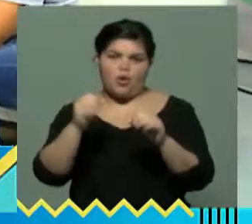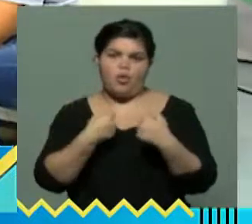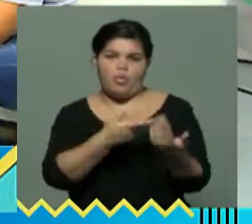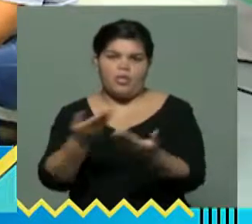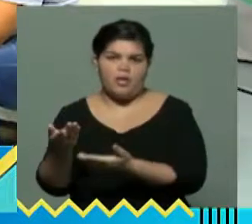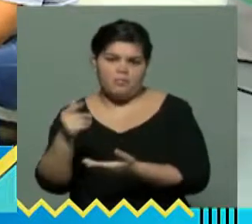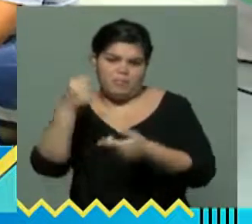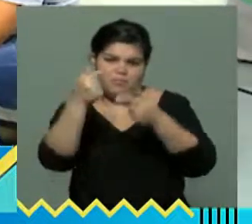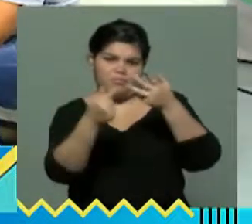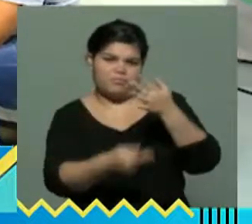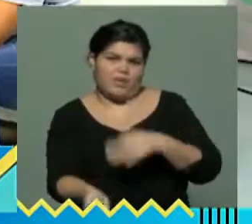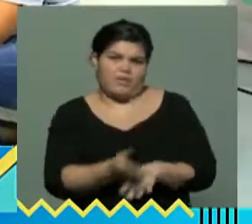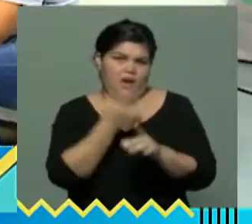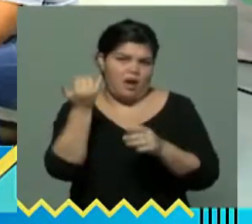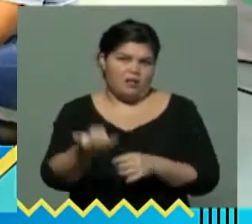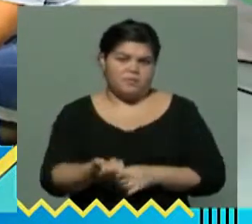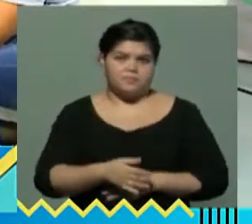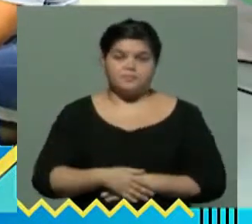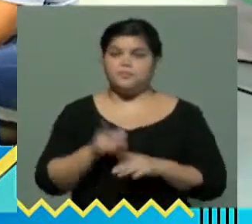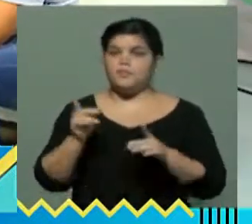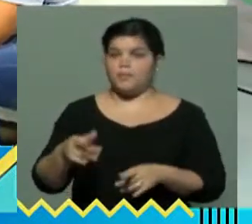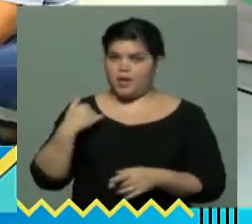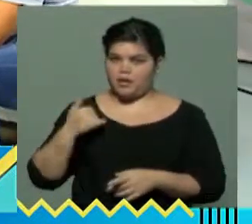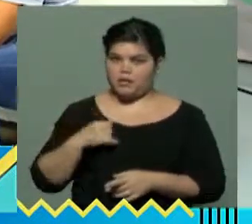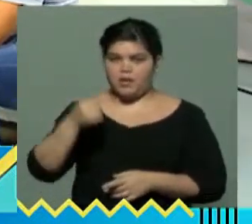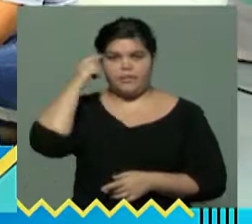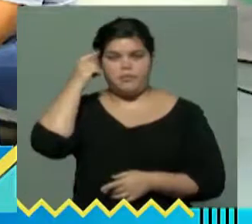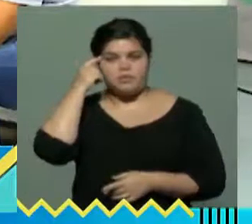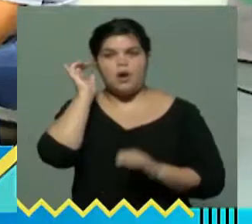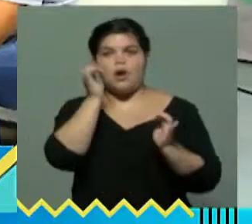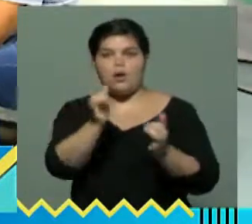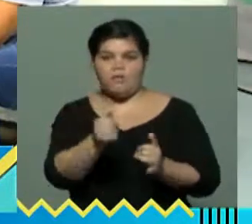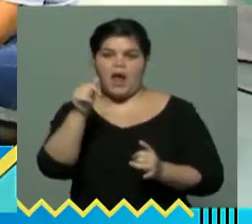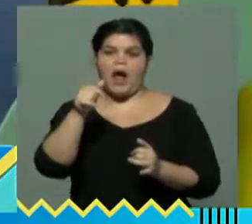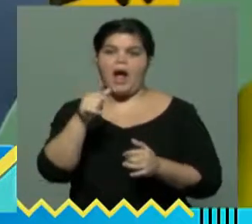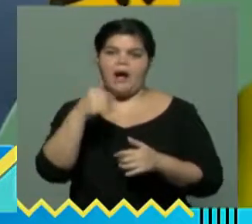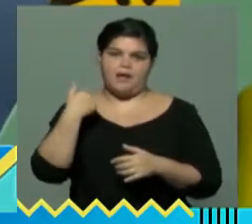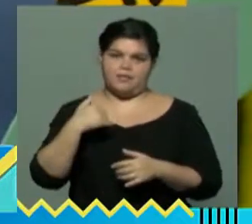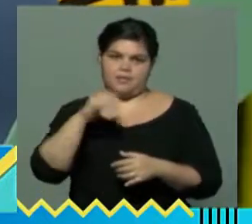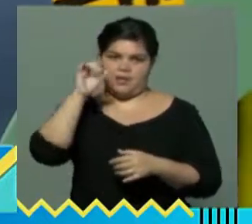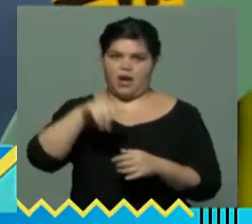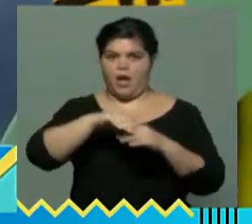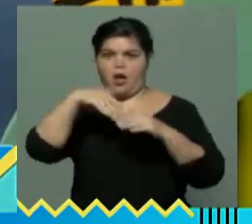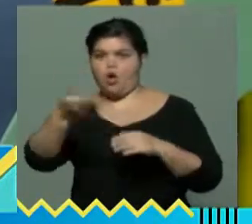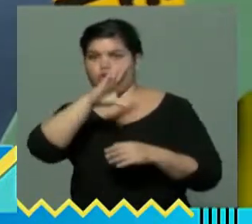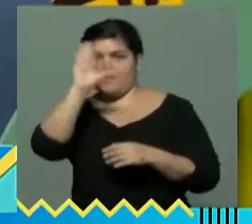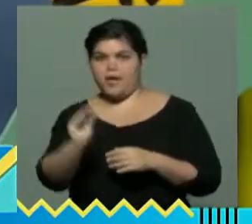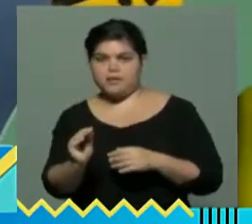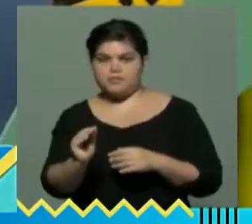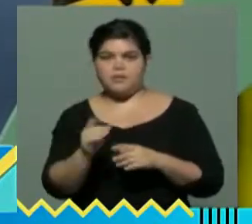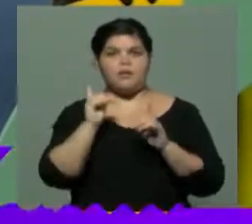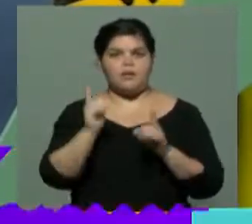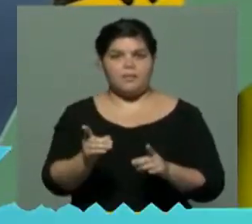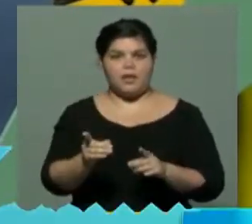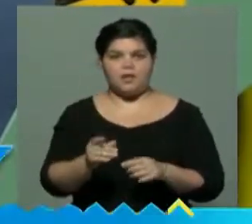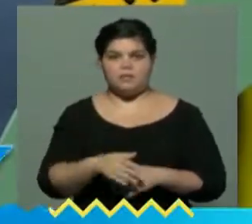estos factores, digamos. Y eso que también en Argentina, porque pensemos en la situación de jóvenes de otros países hermanos, en la Argentina tenemos la suerte,